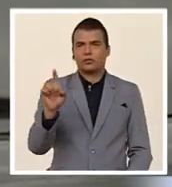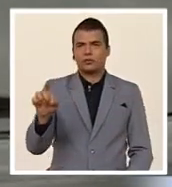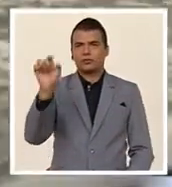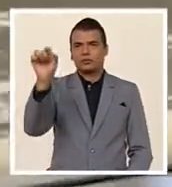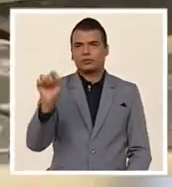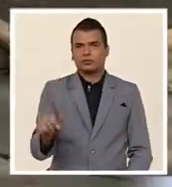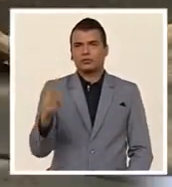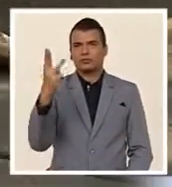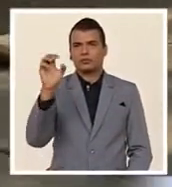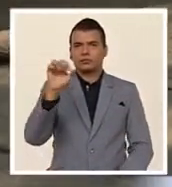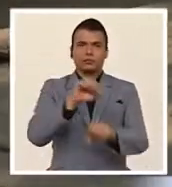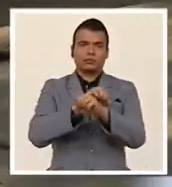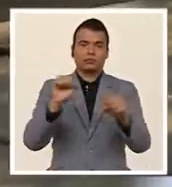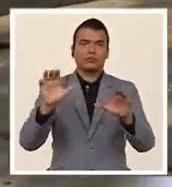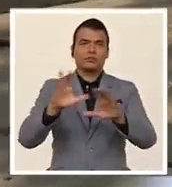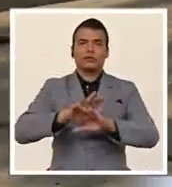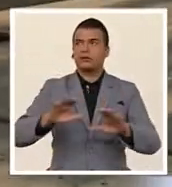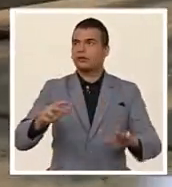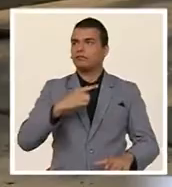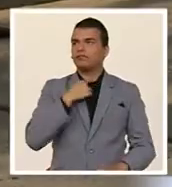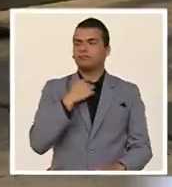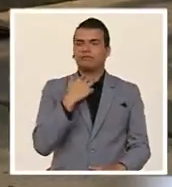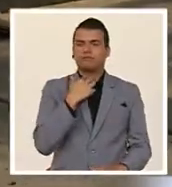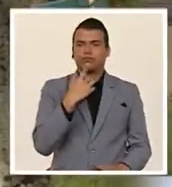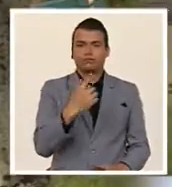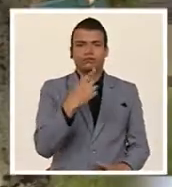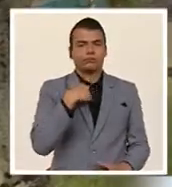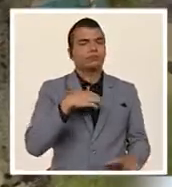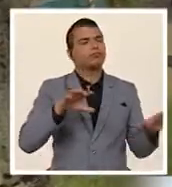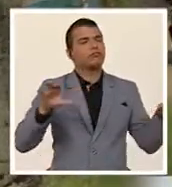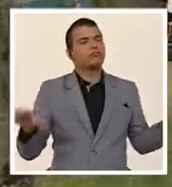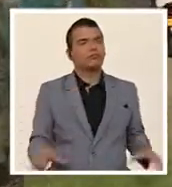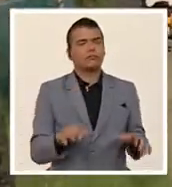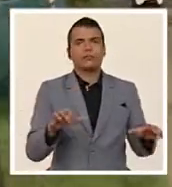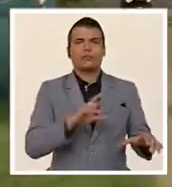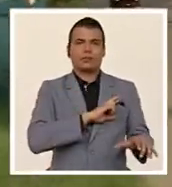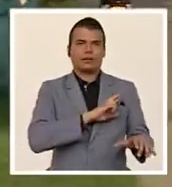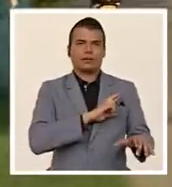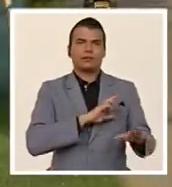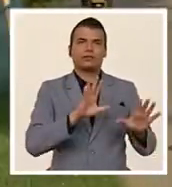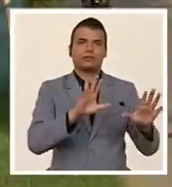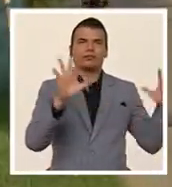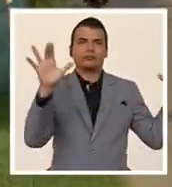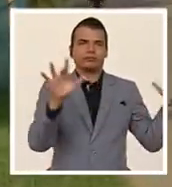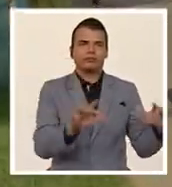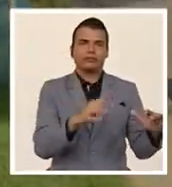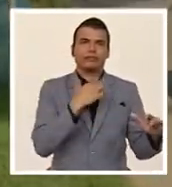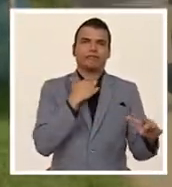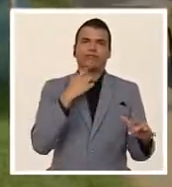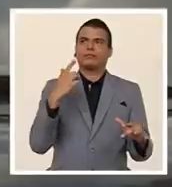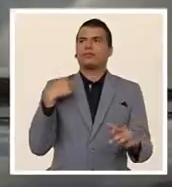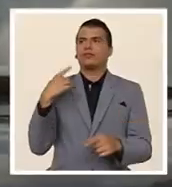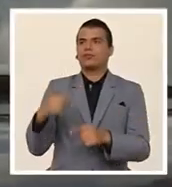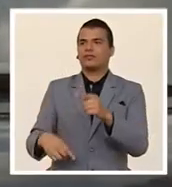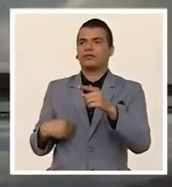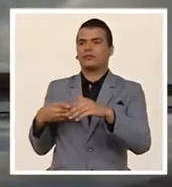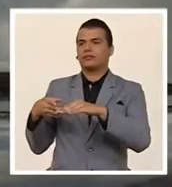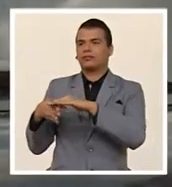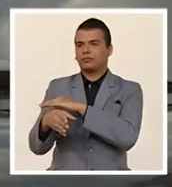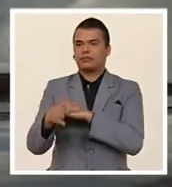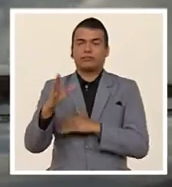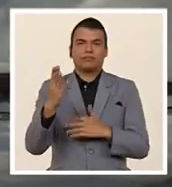ya no estaba denunció la deportista que ante la realización de un evento religioso tuvo que dejar el vehículo a las afueras del escenario que siempre